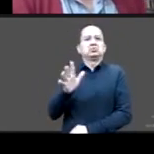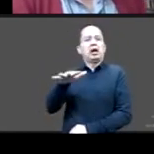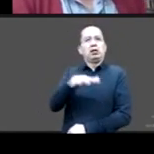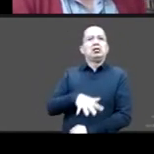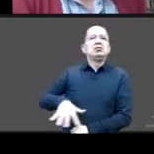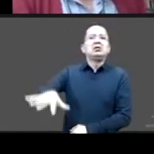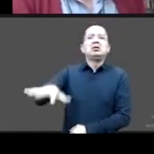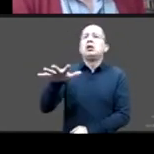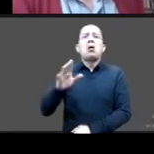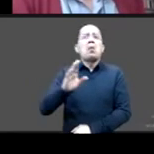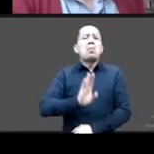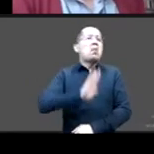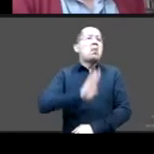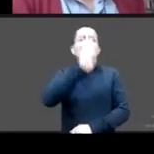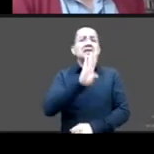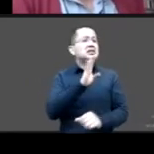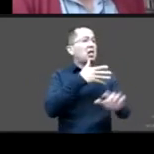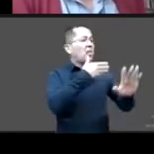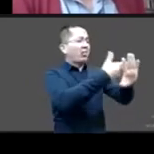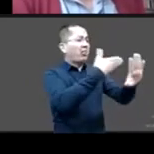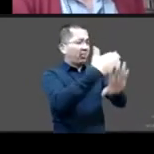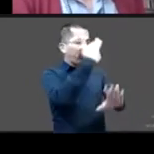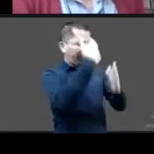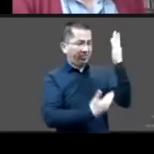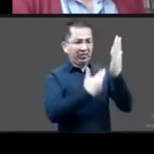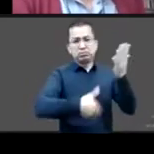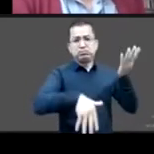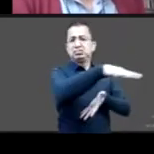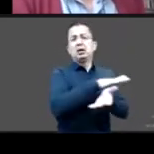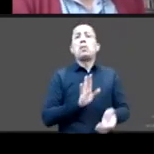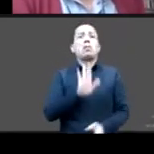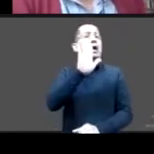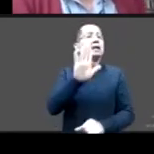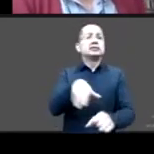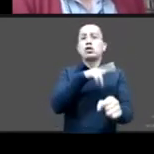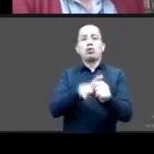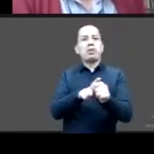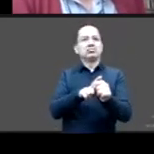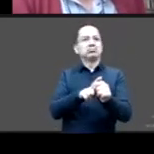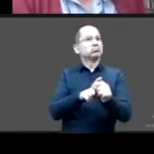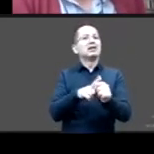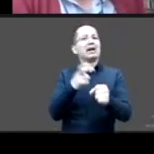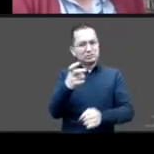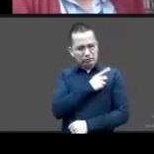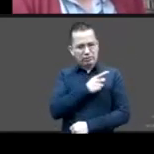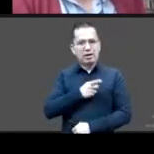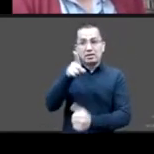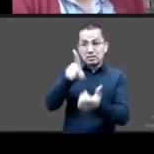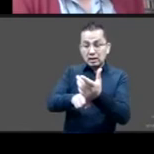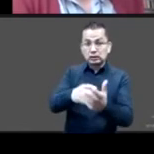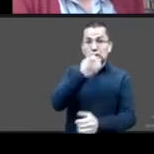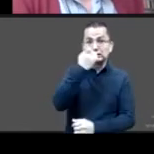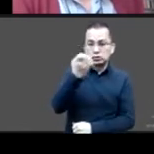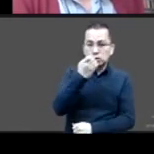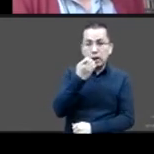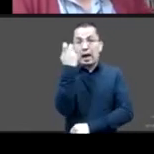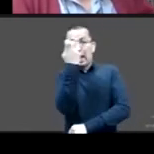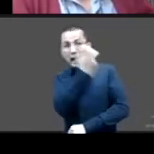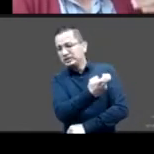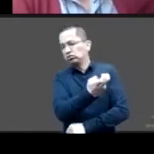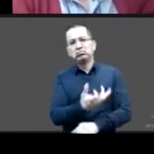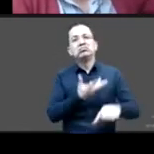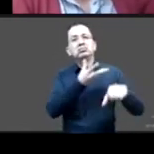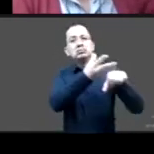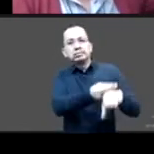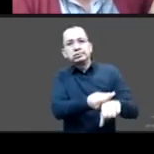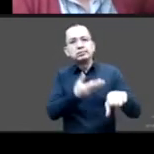la cultura a la violencia y cómo desde la escuela podemos contribuir a transformar esa cultura de violencia en cultura de paz, un trabajo,